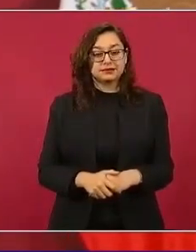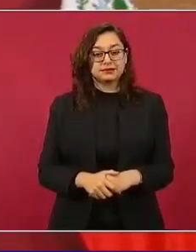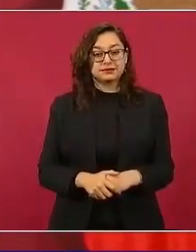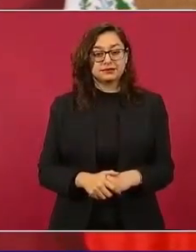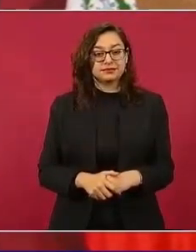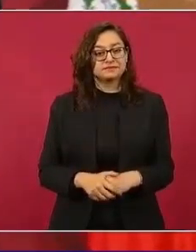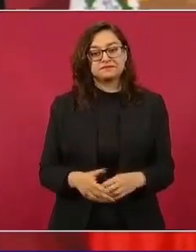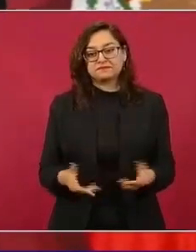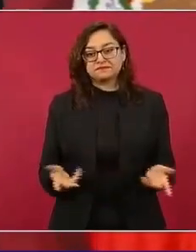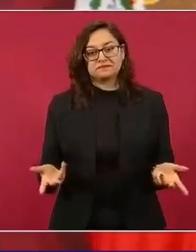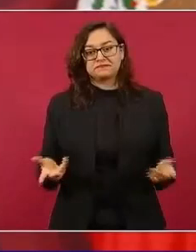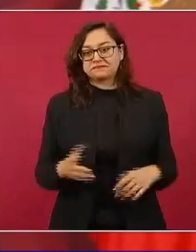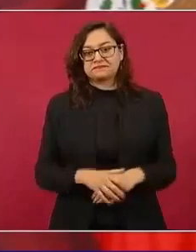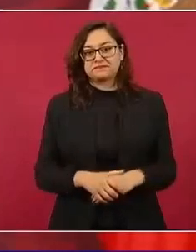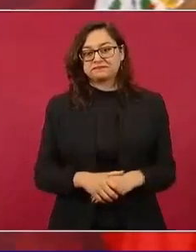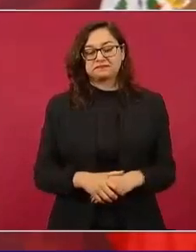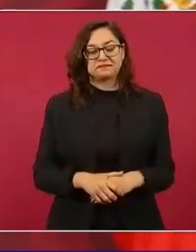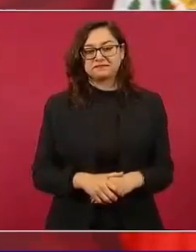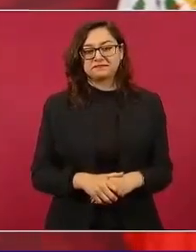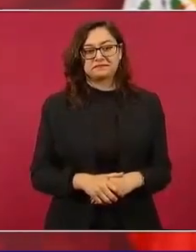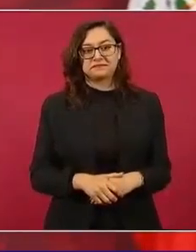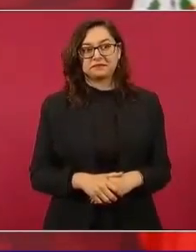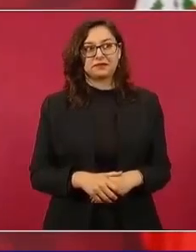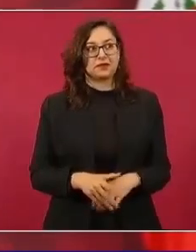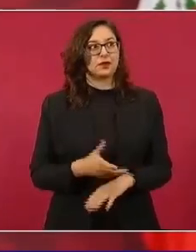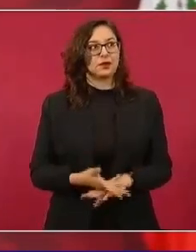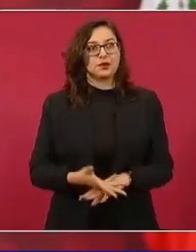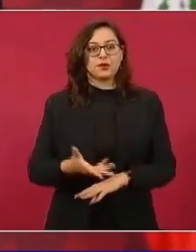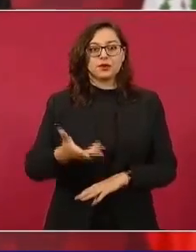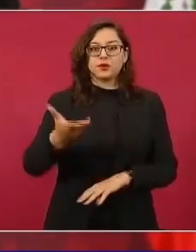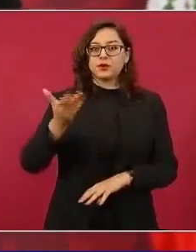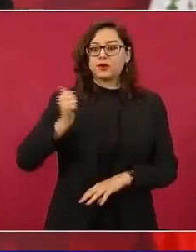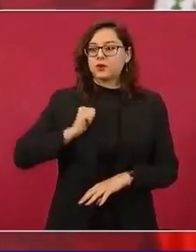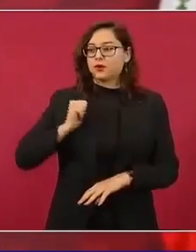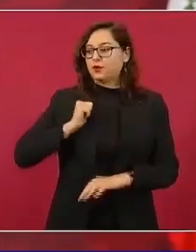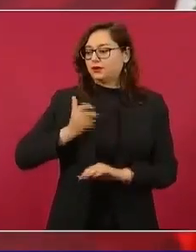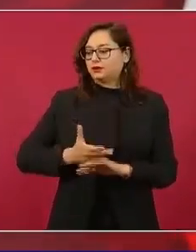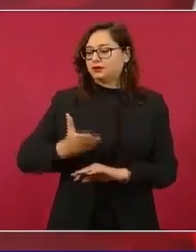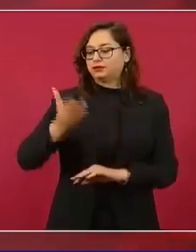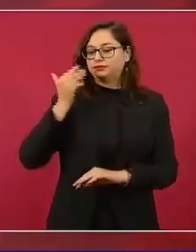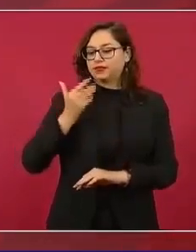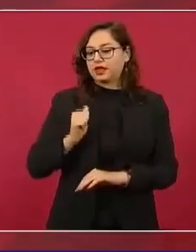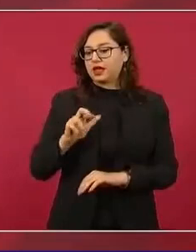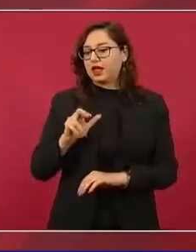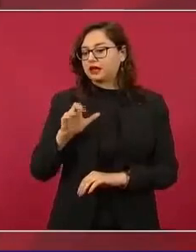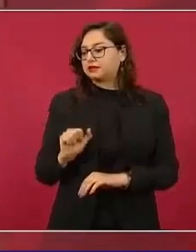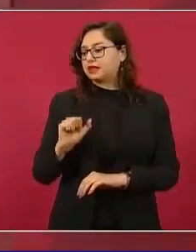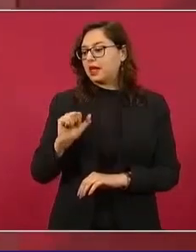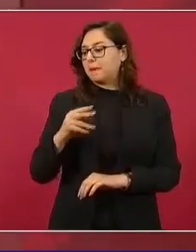Ni en sus mejores tiempos de periodista García Márquez